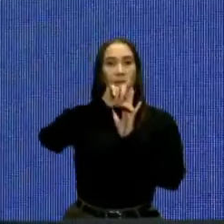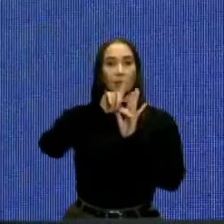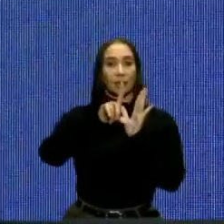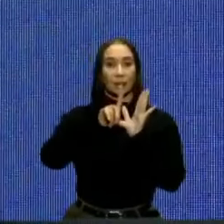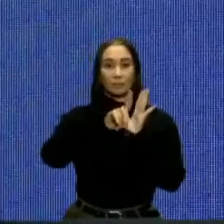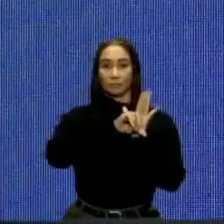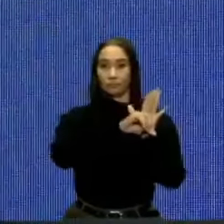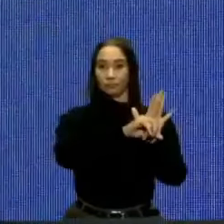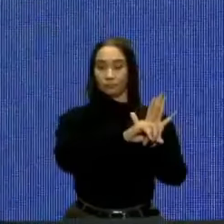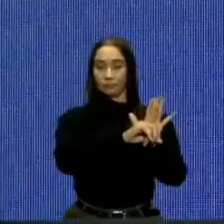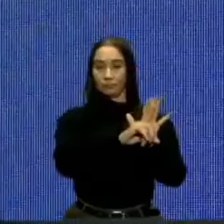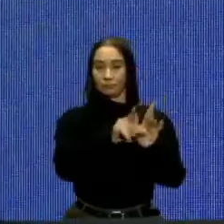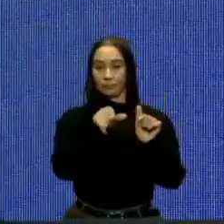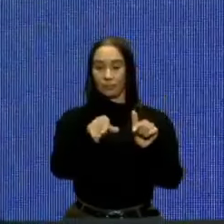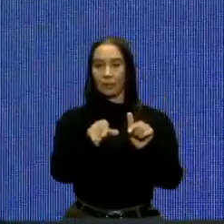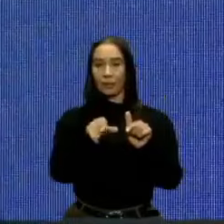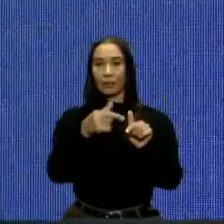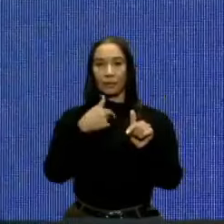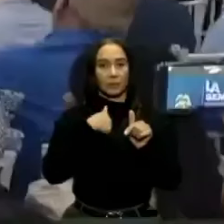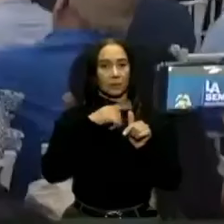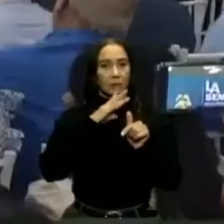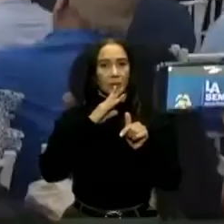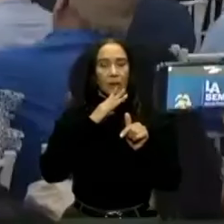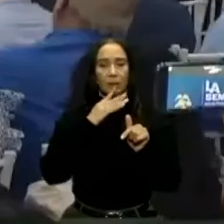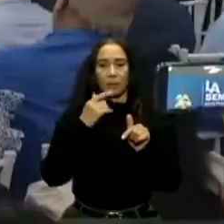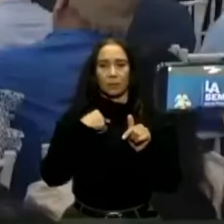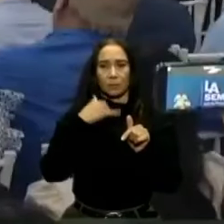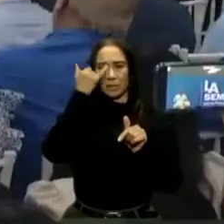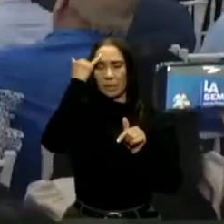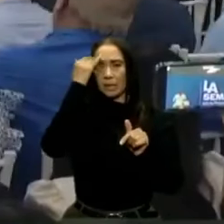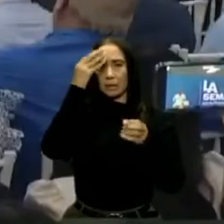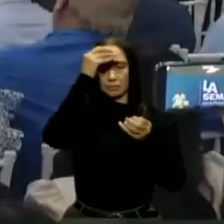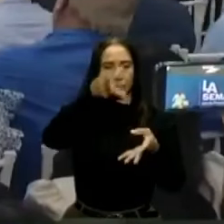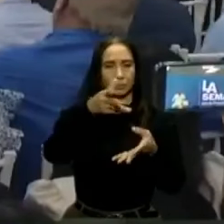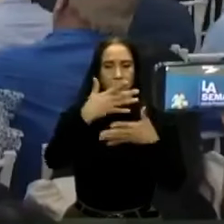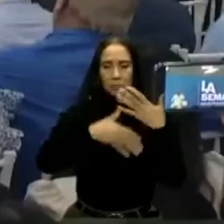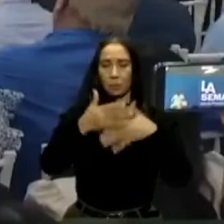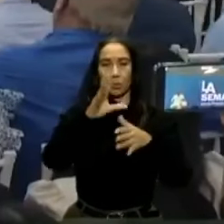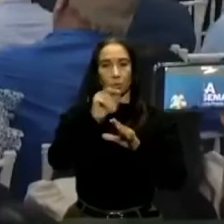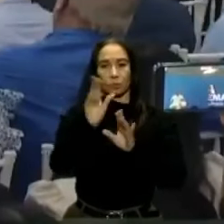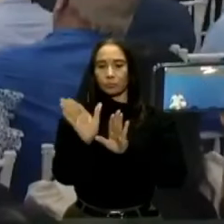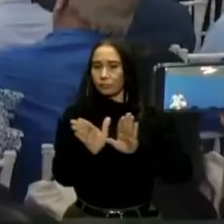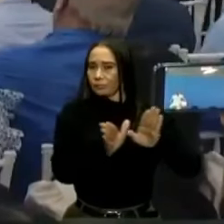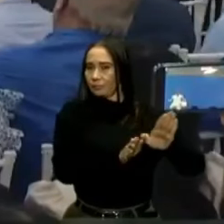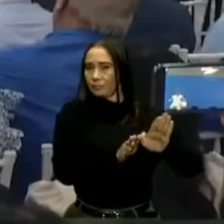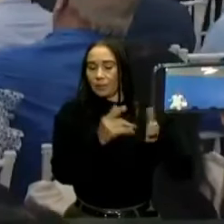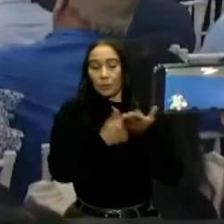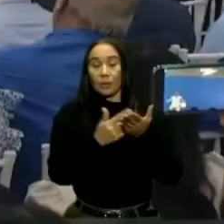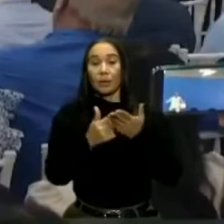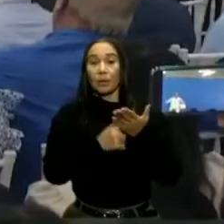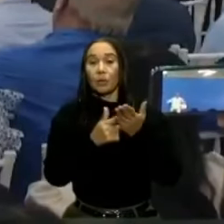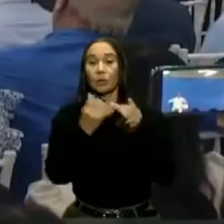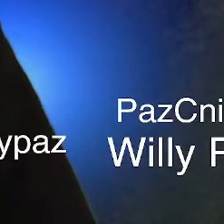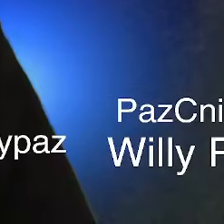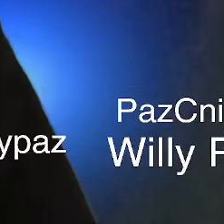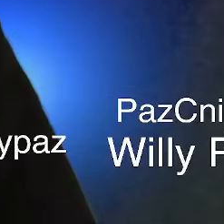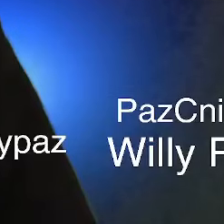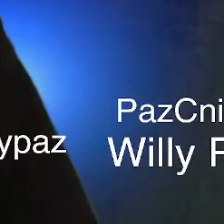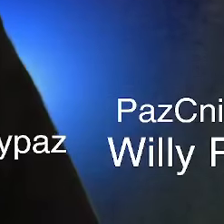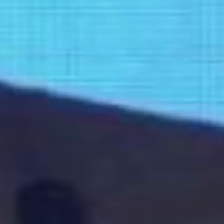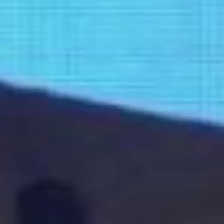donde quien les habla no se involucró en lo más mínimo porque yo quería que fuera una discusión de todos los